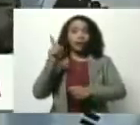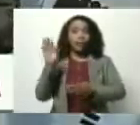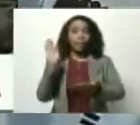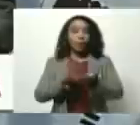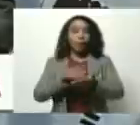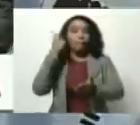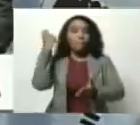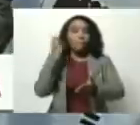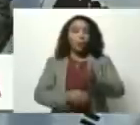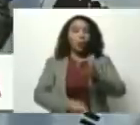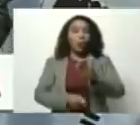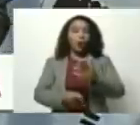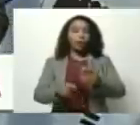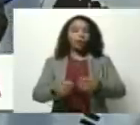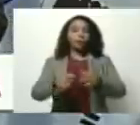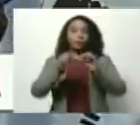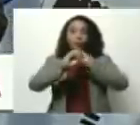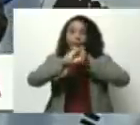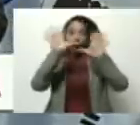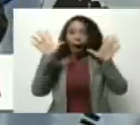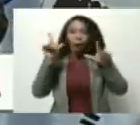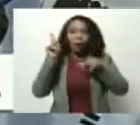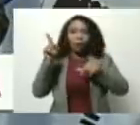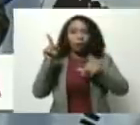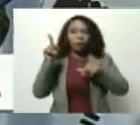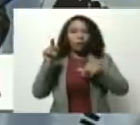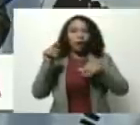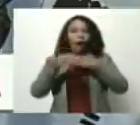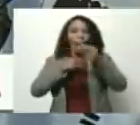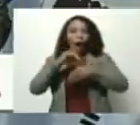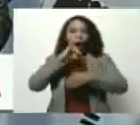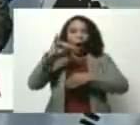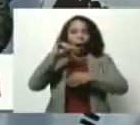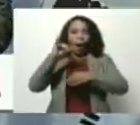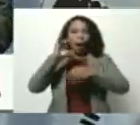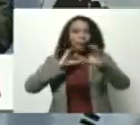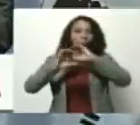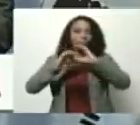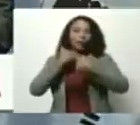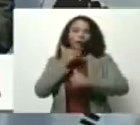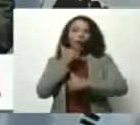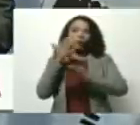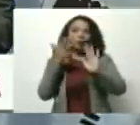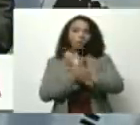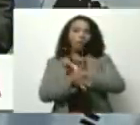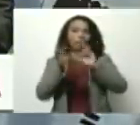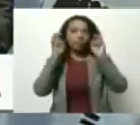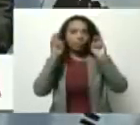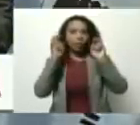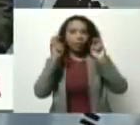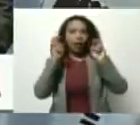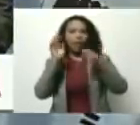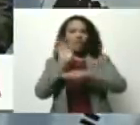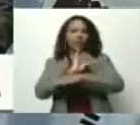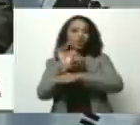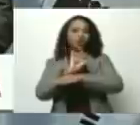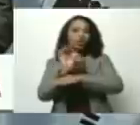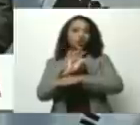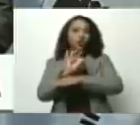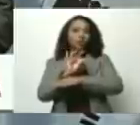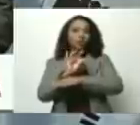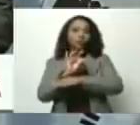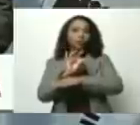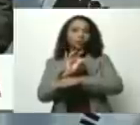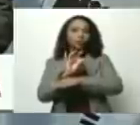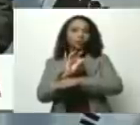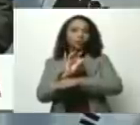prohibición expresa de suministrar información a medios de comunicación, relacionada con el funcionamiento del